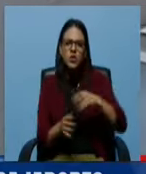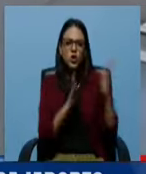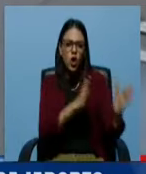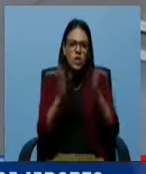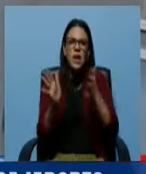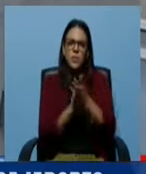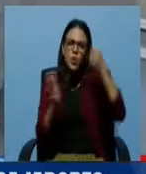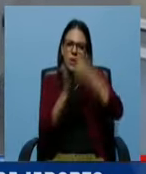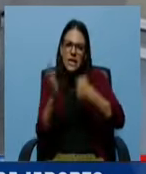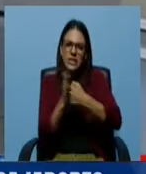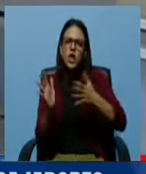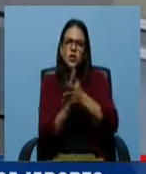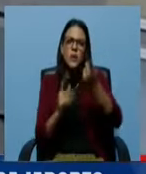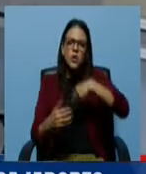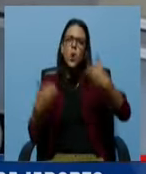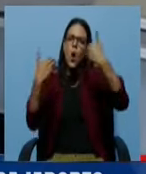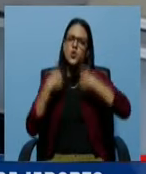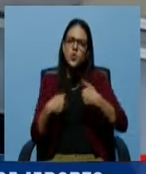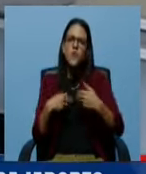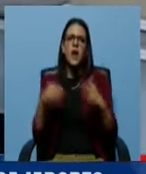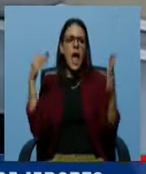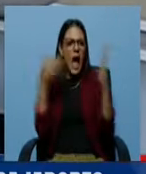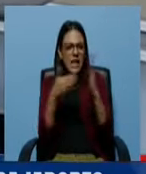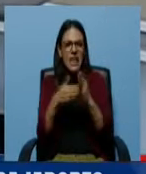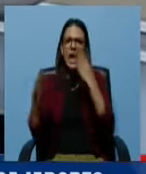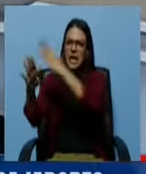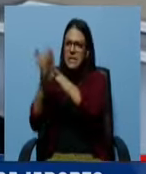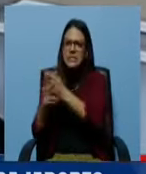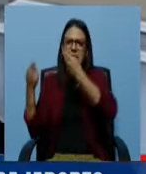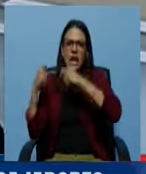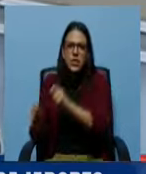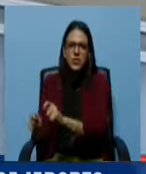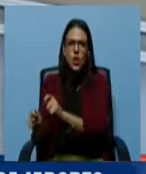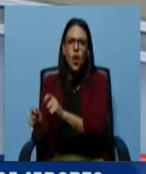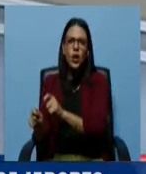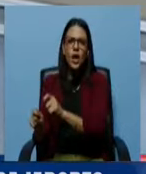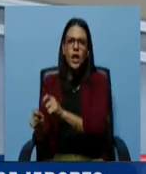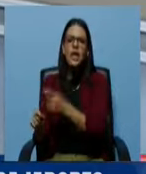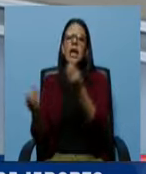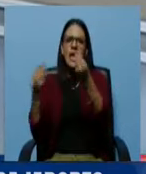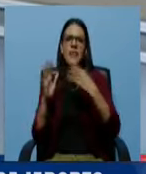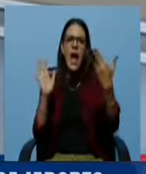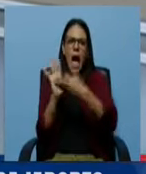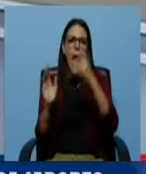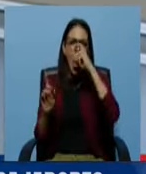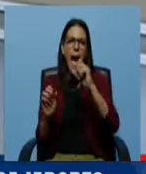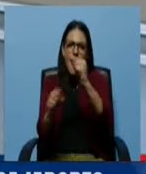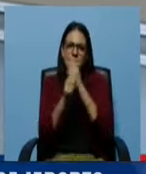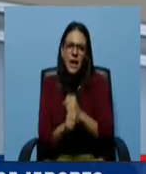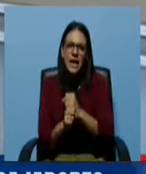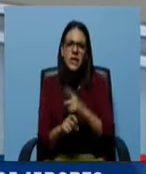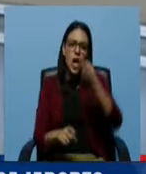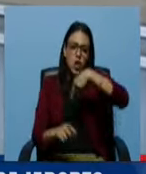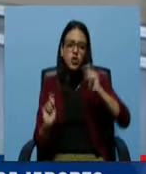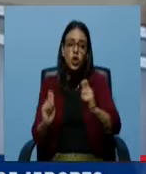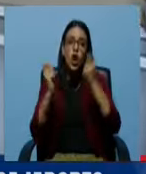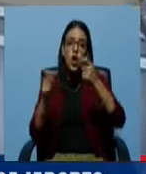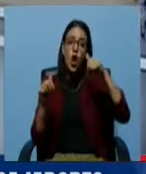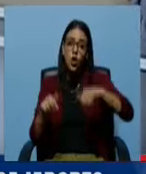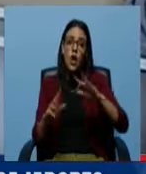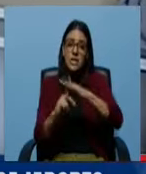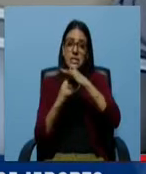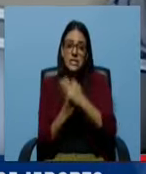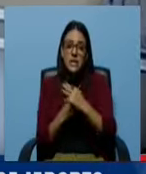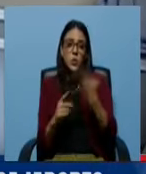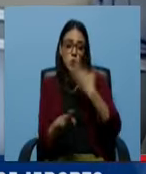de sufrimiento, de ataque, de sanciones, de amenaza, uno de los grandes logros de este país y